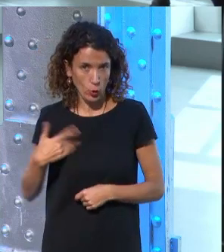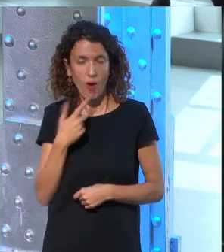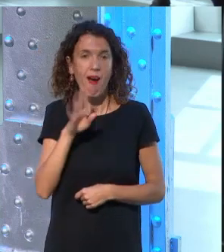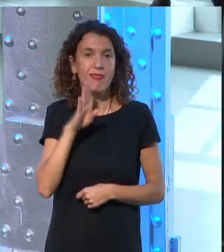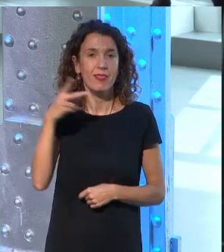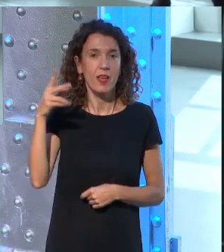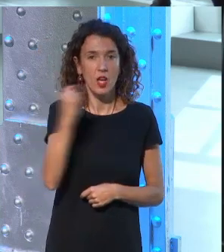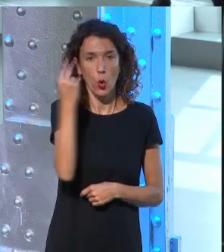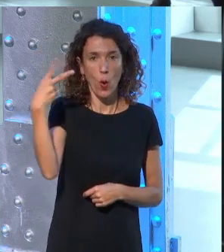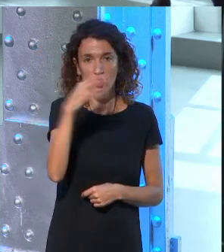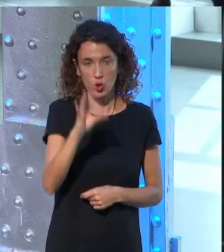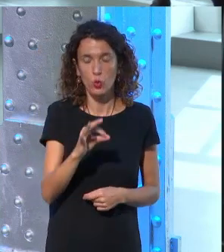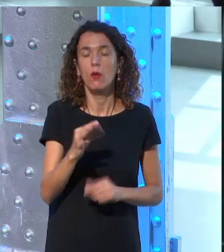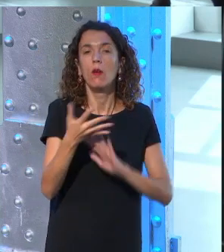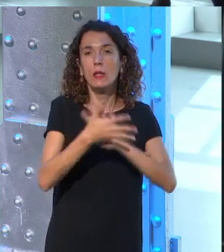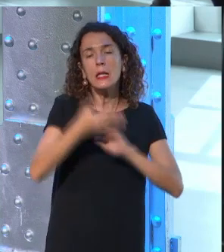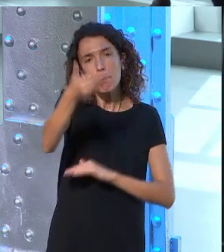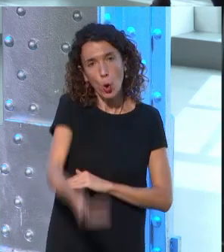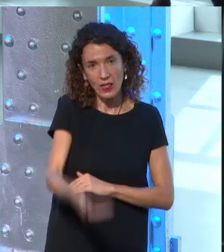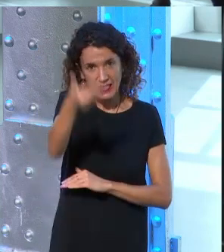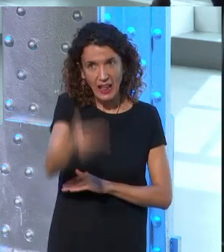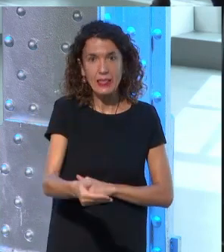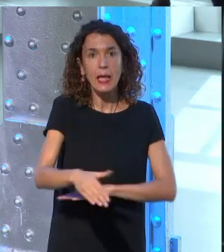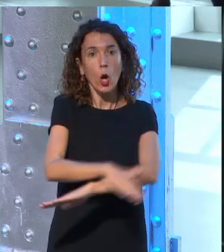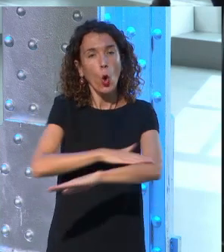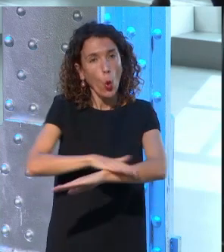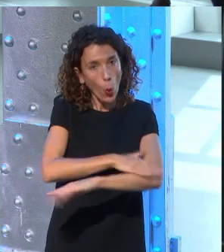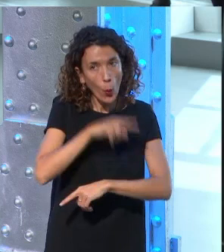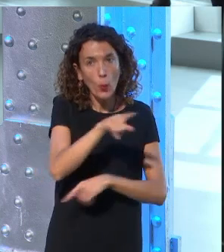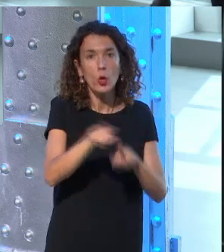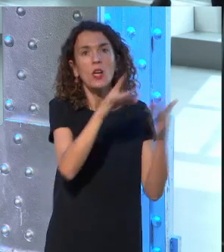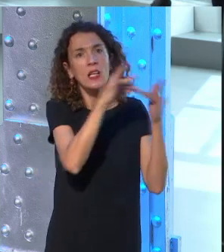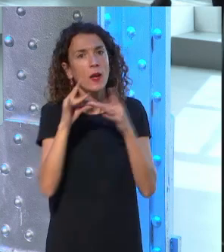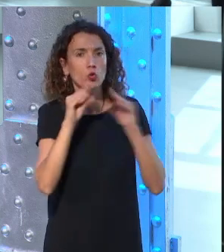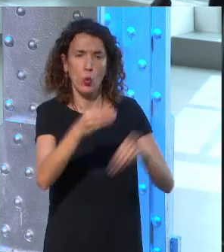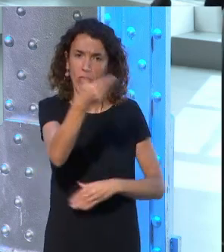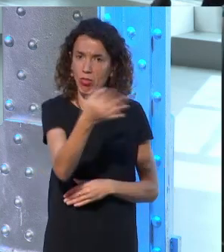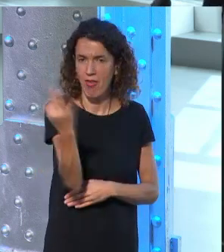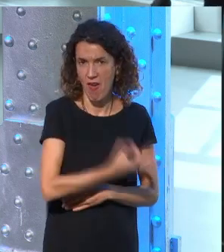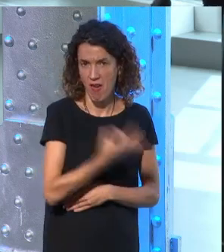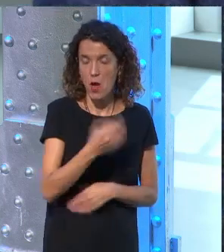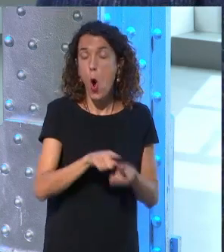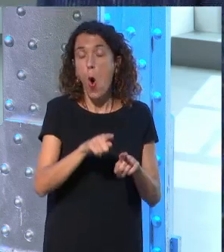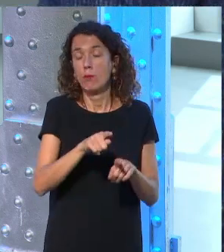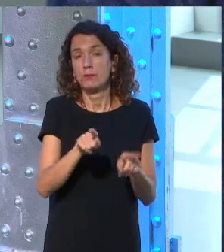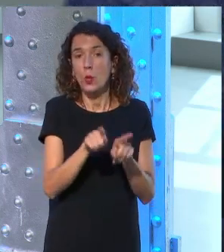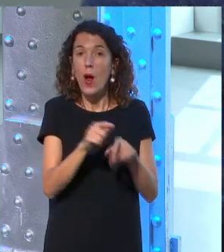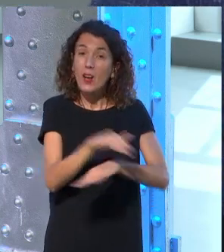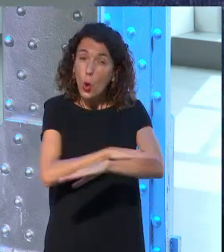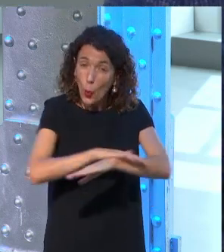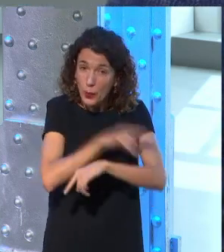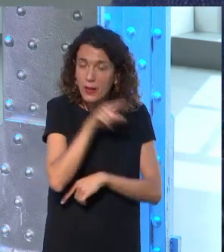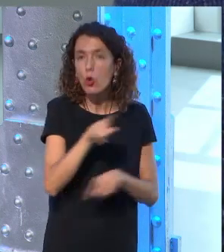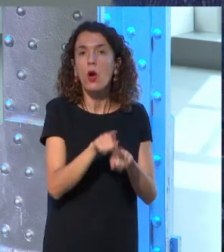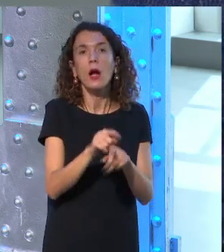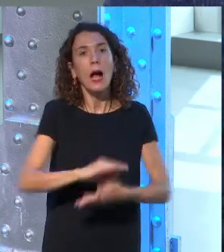Juancho y también lo que se ha dicho aquí. Yo creo que es importante que el Estado ejerza liderazgo. No hay que olvidar que el Estado tiene